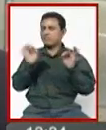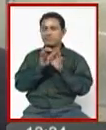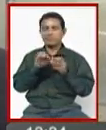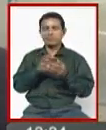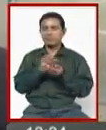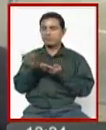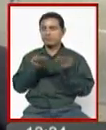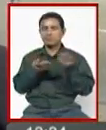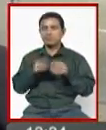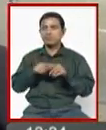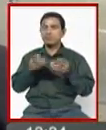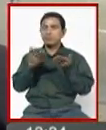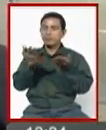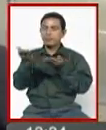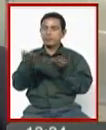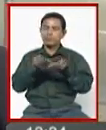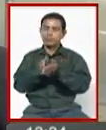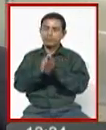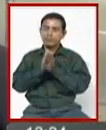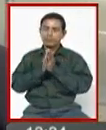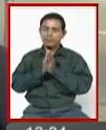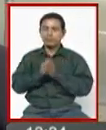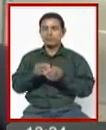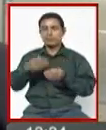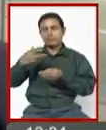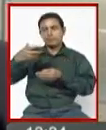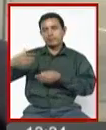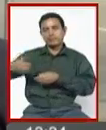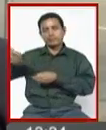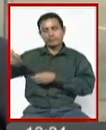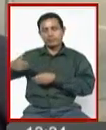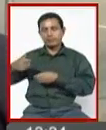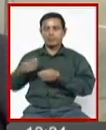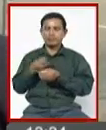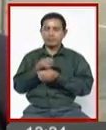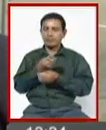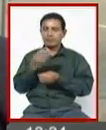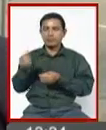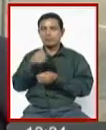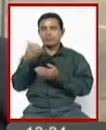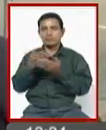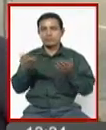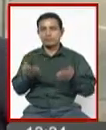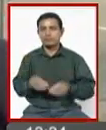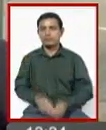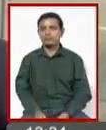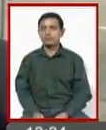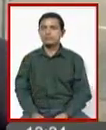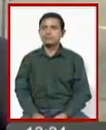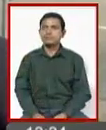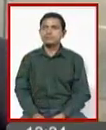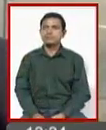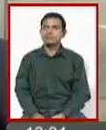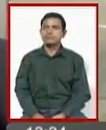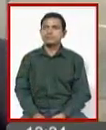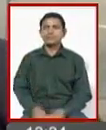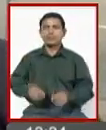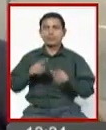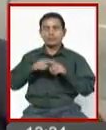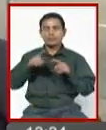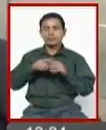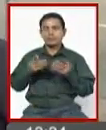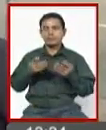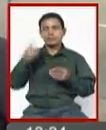Ya yo pido que me coloquen Pues algo que me haga realidad como se dice para